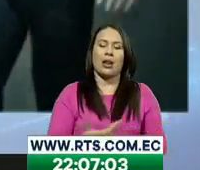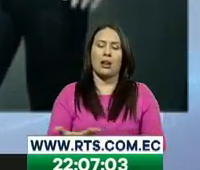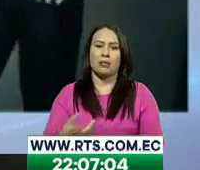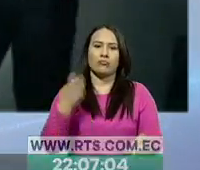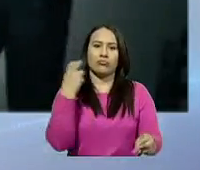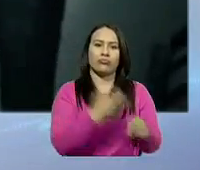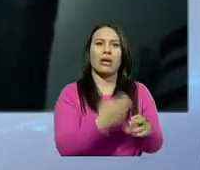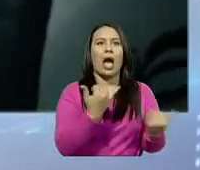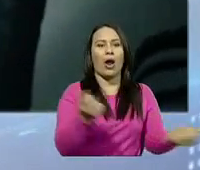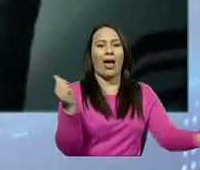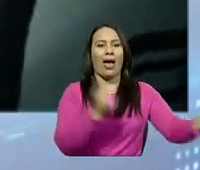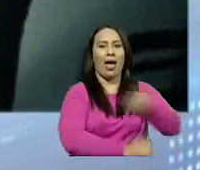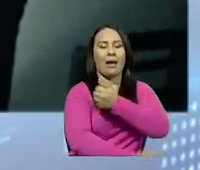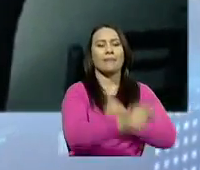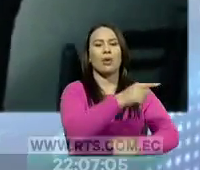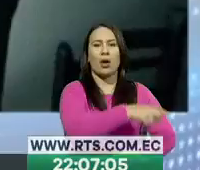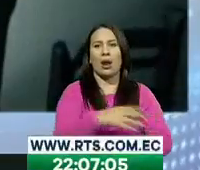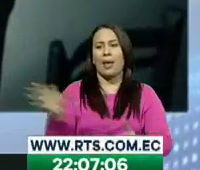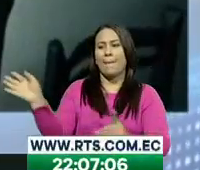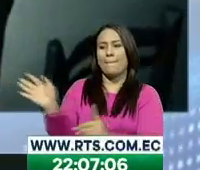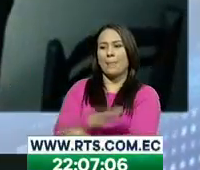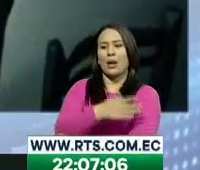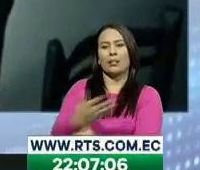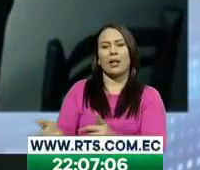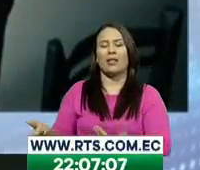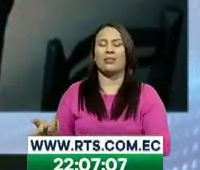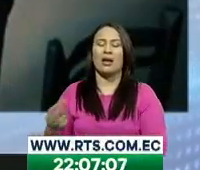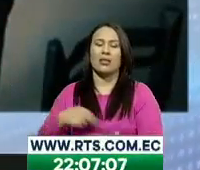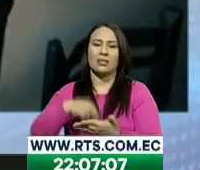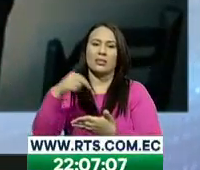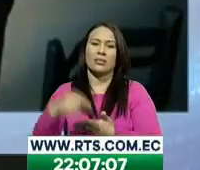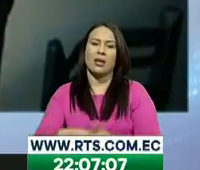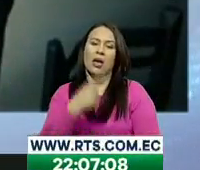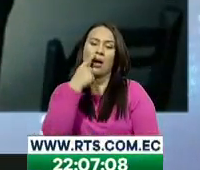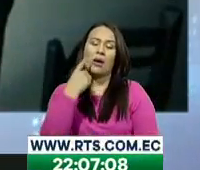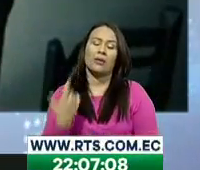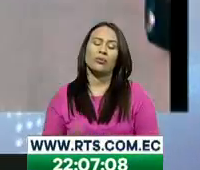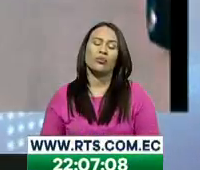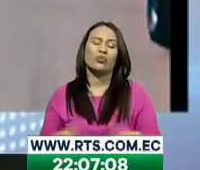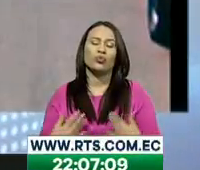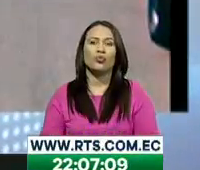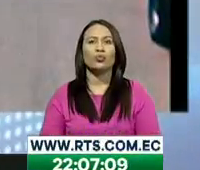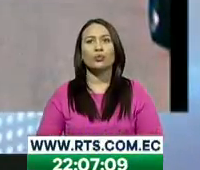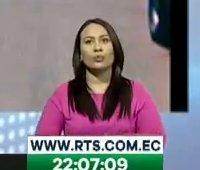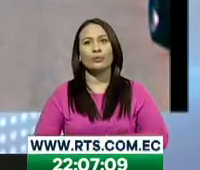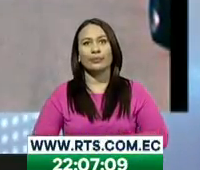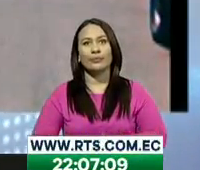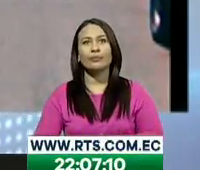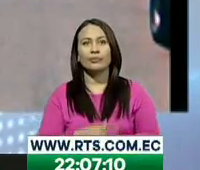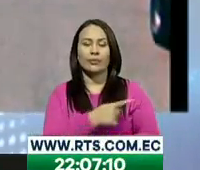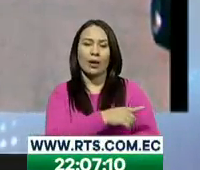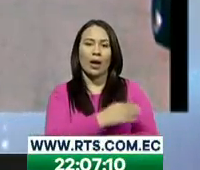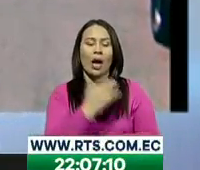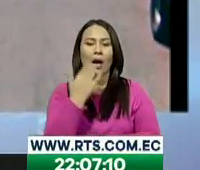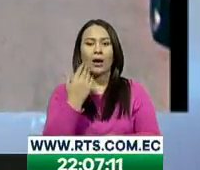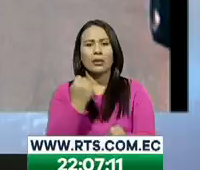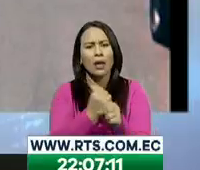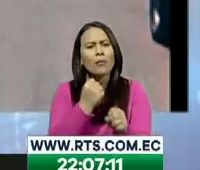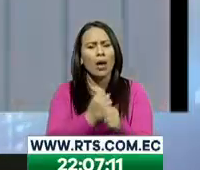Le pisaba la cabeza, después lo ahogaba. Nada, que él es un hombre